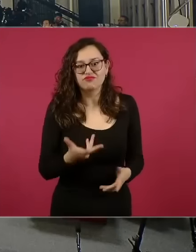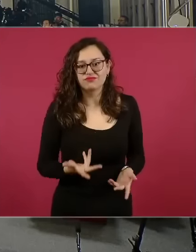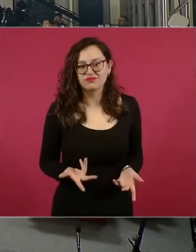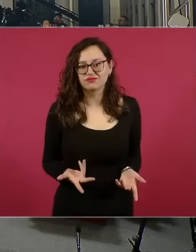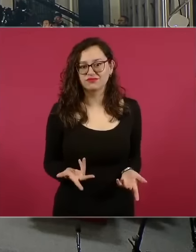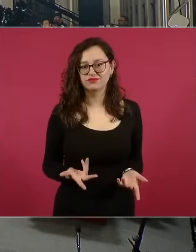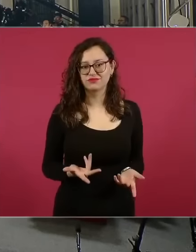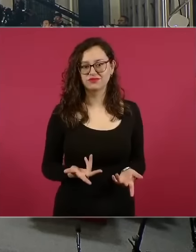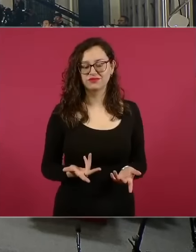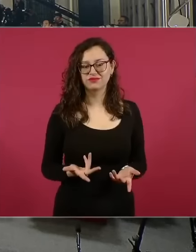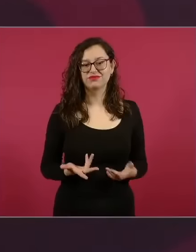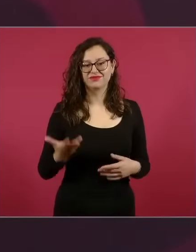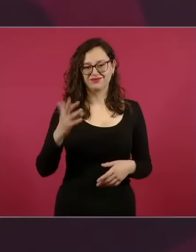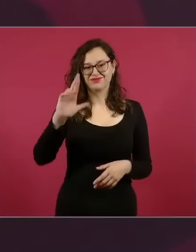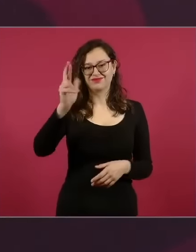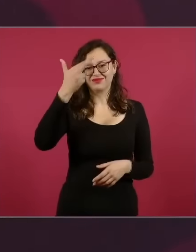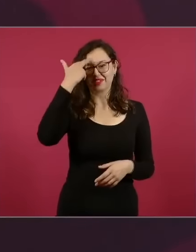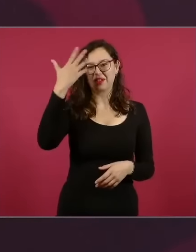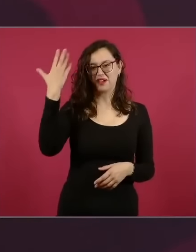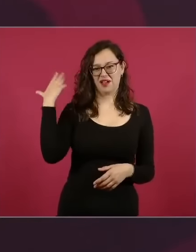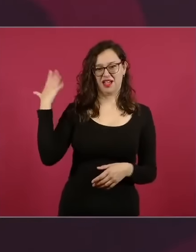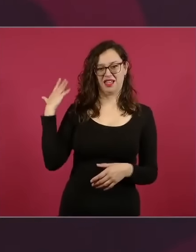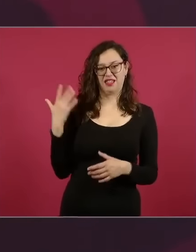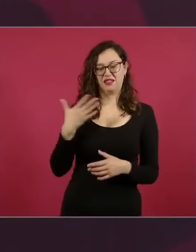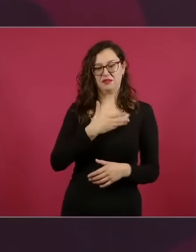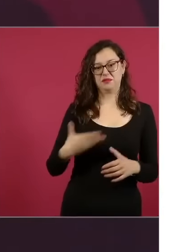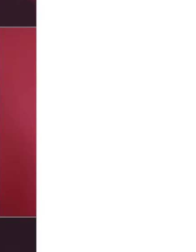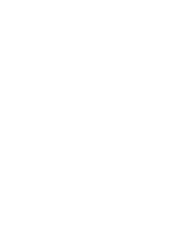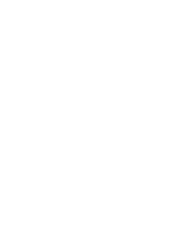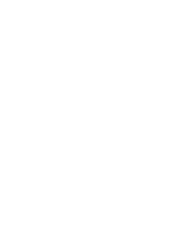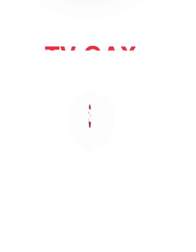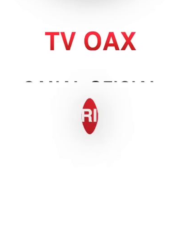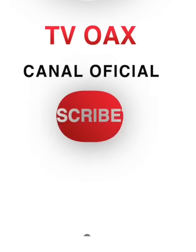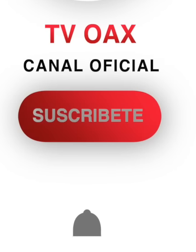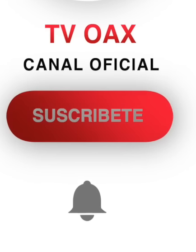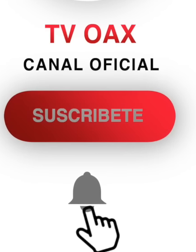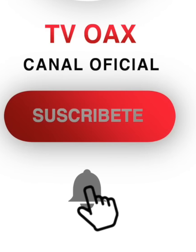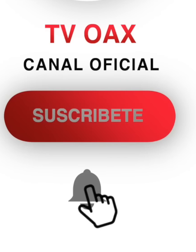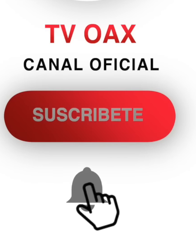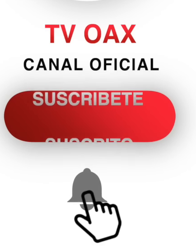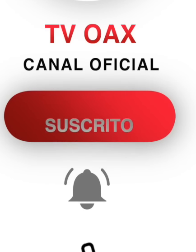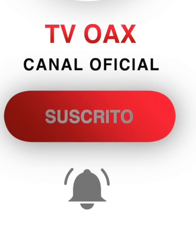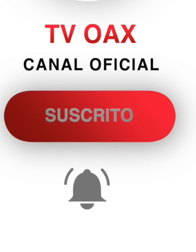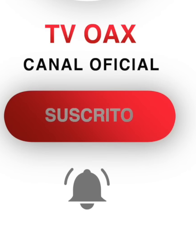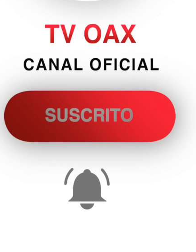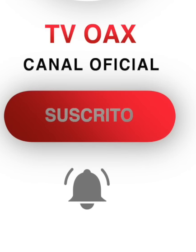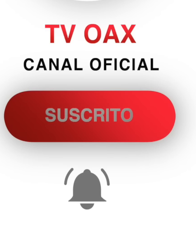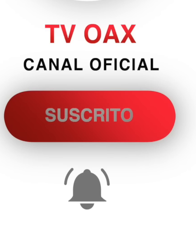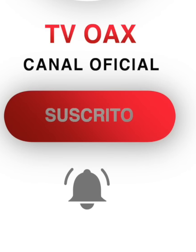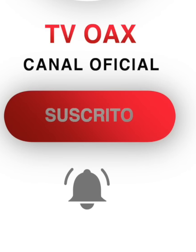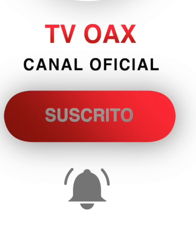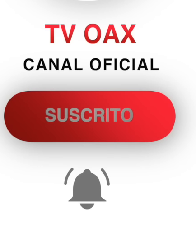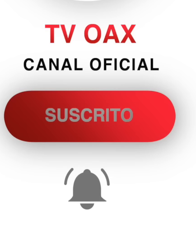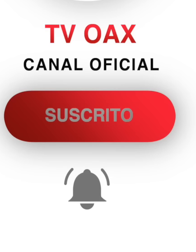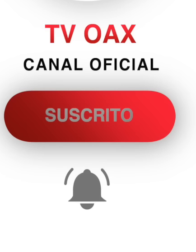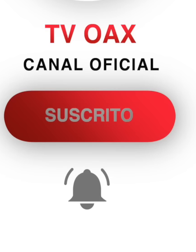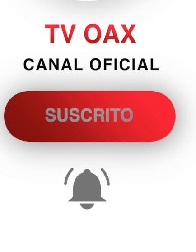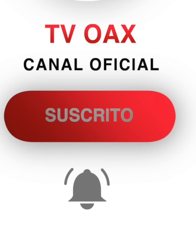para que la gente diga: ahora sí, viene el cambio.